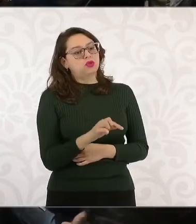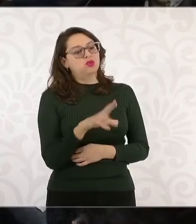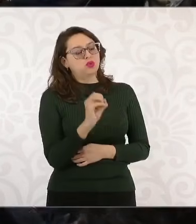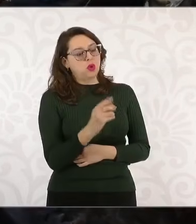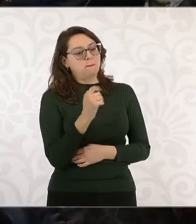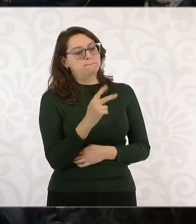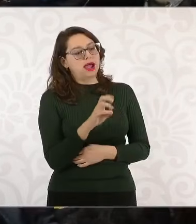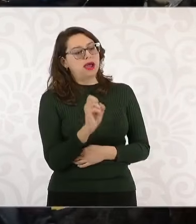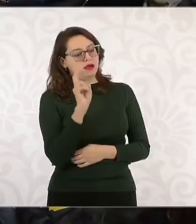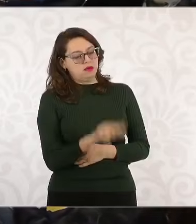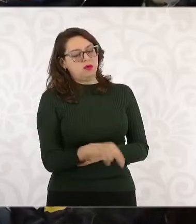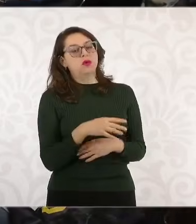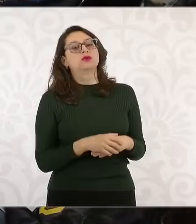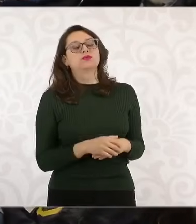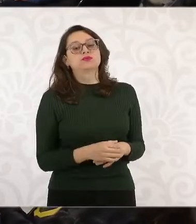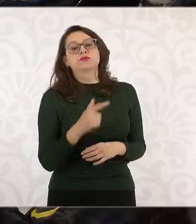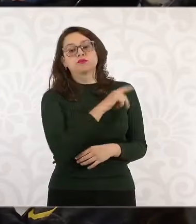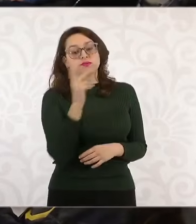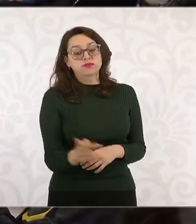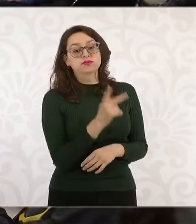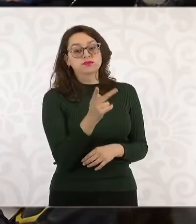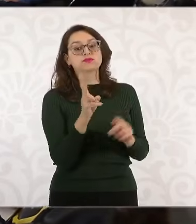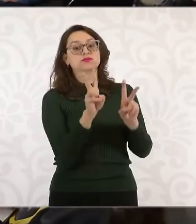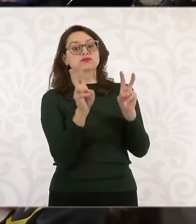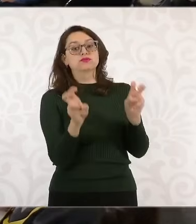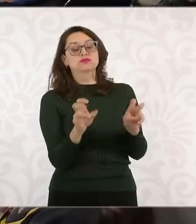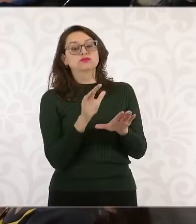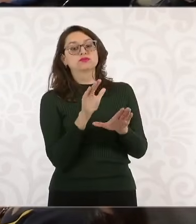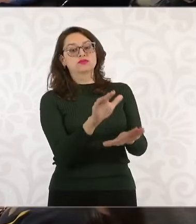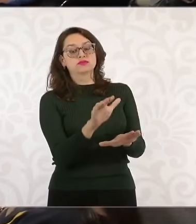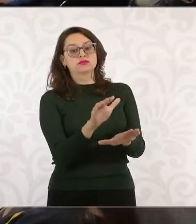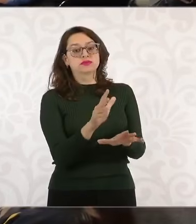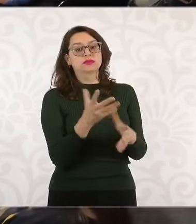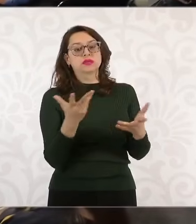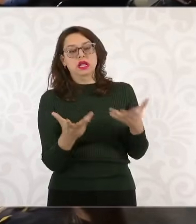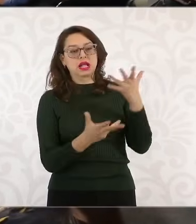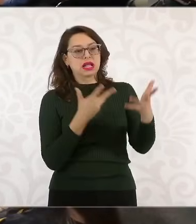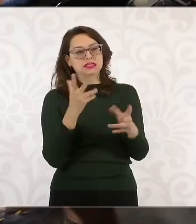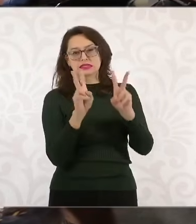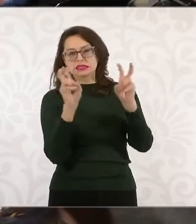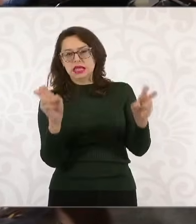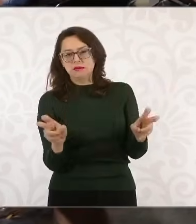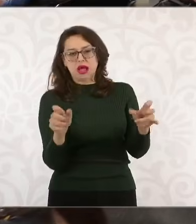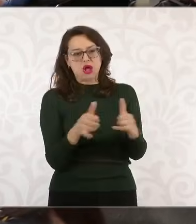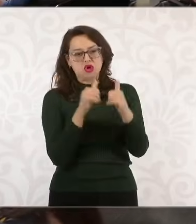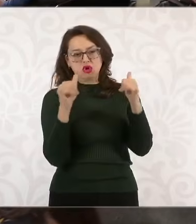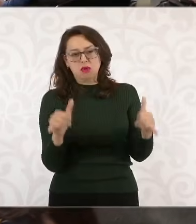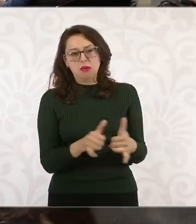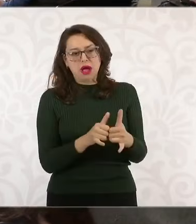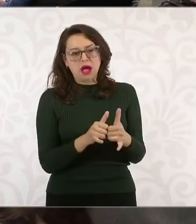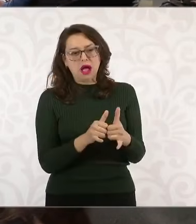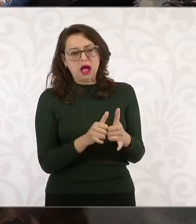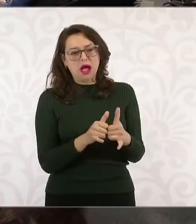Preguntarle acerca de la Copa Fútbol Box MX